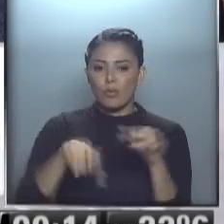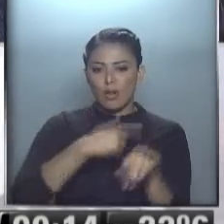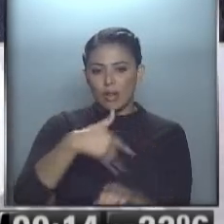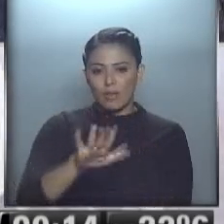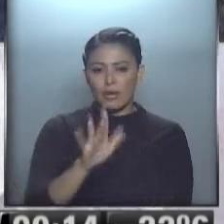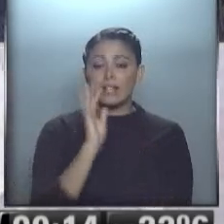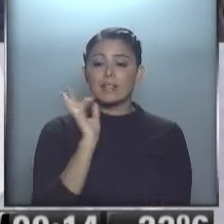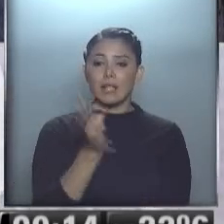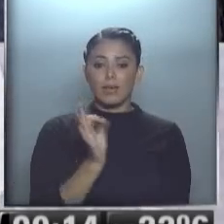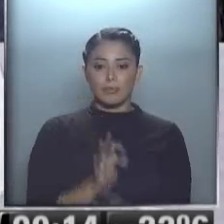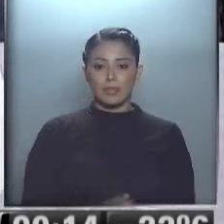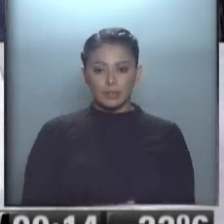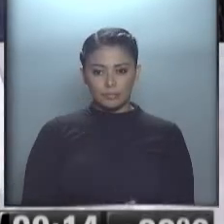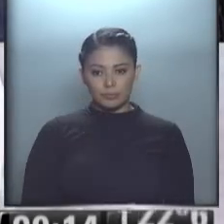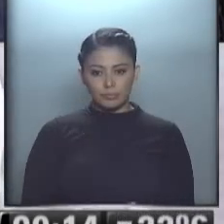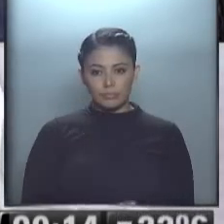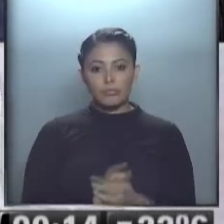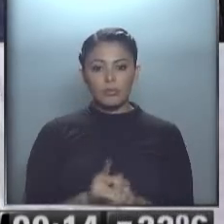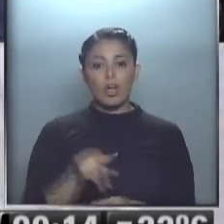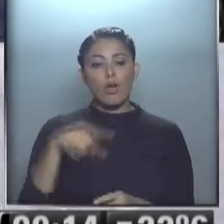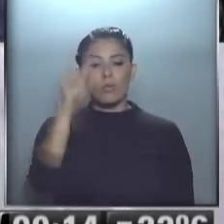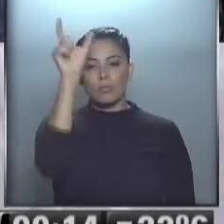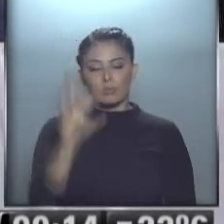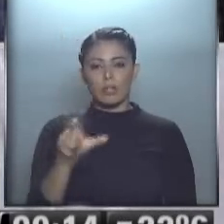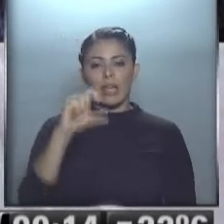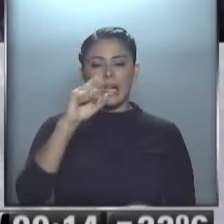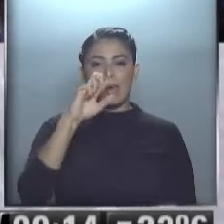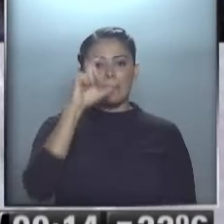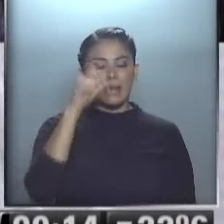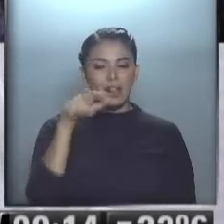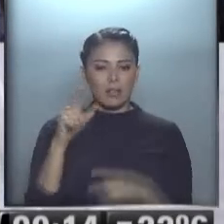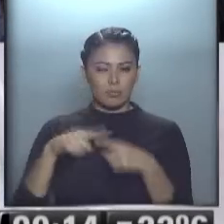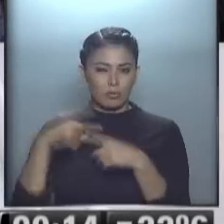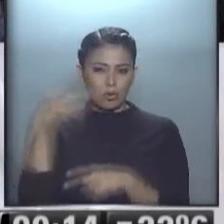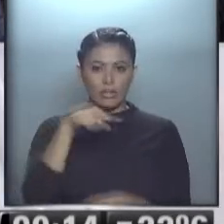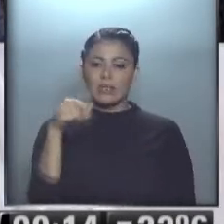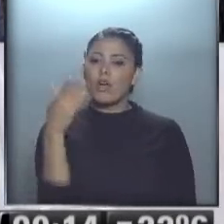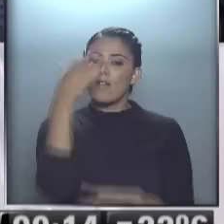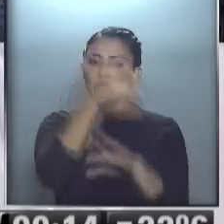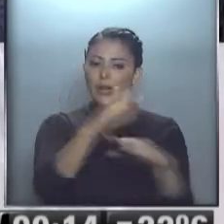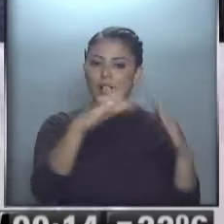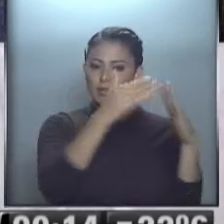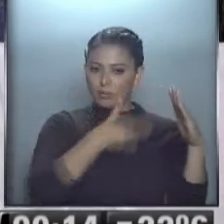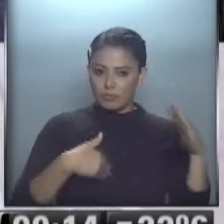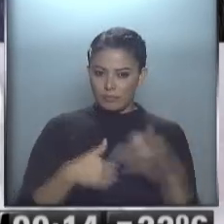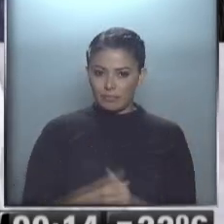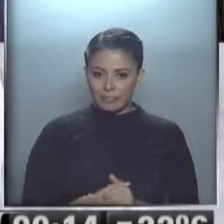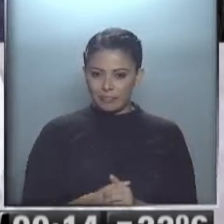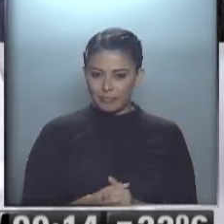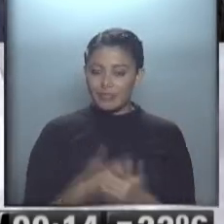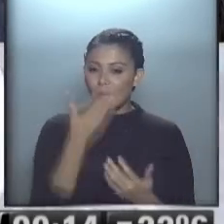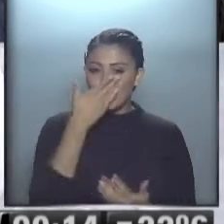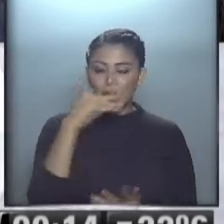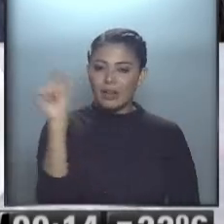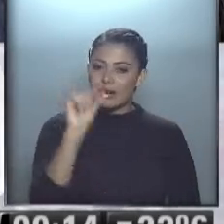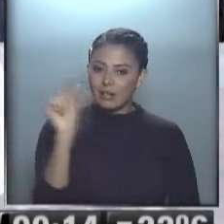horas teniendo en cuenta que el opositor capril les dijo que va a asistir hoy al palacio de Miraflores en un